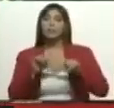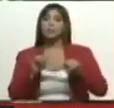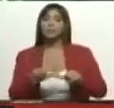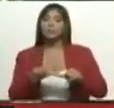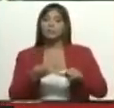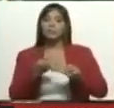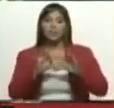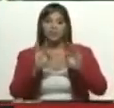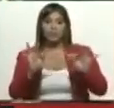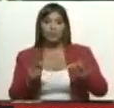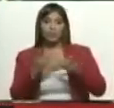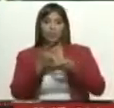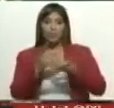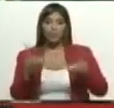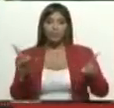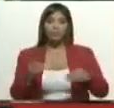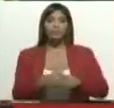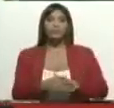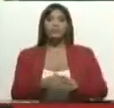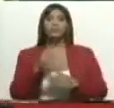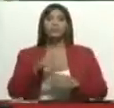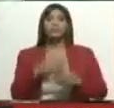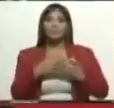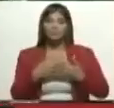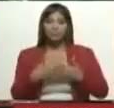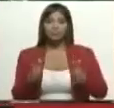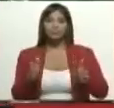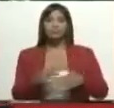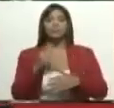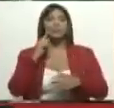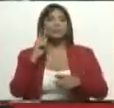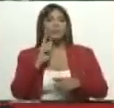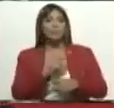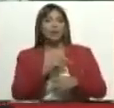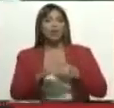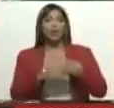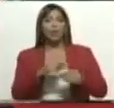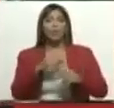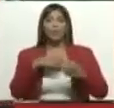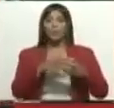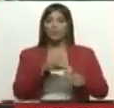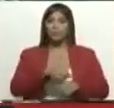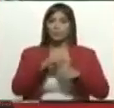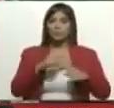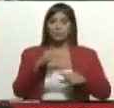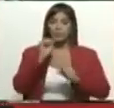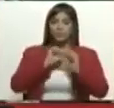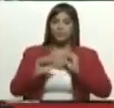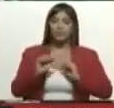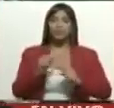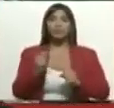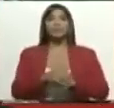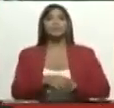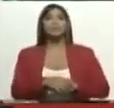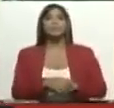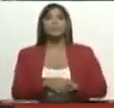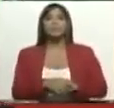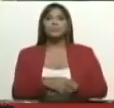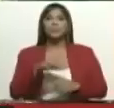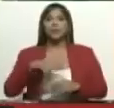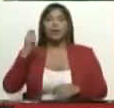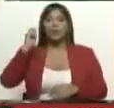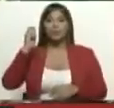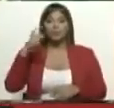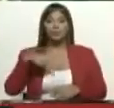Ese mismo modelo democrático que está claramente visible en nuestra Constitución de